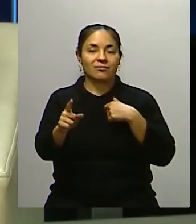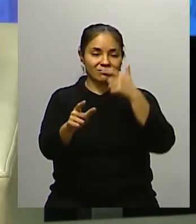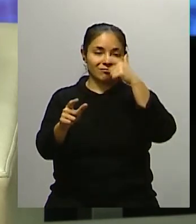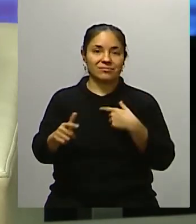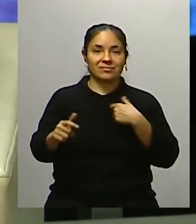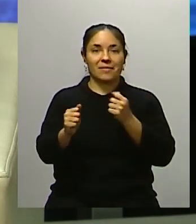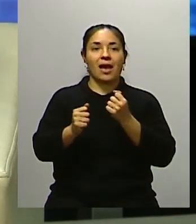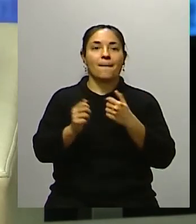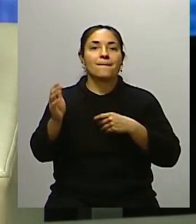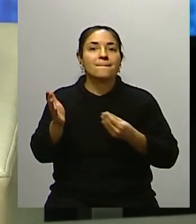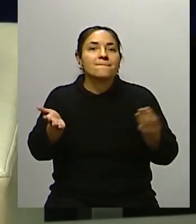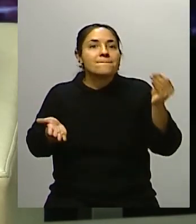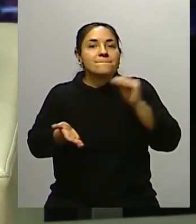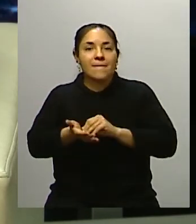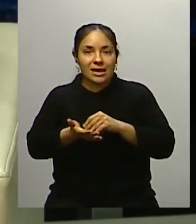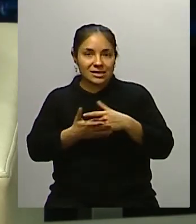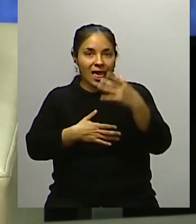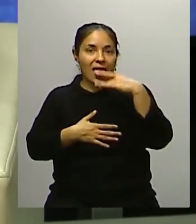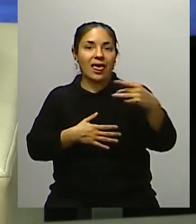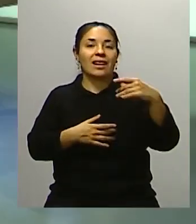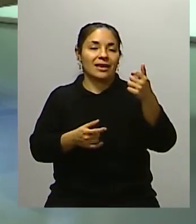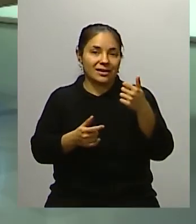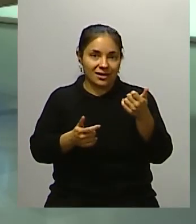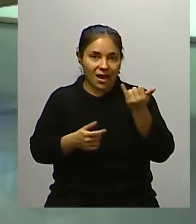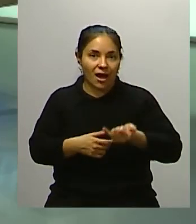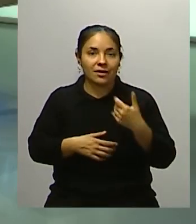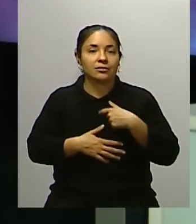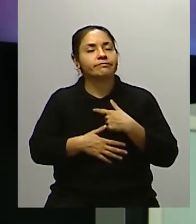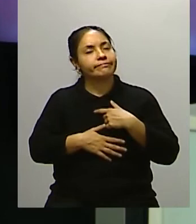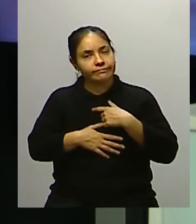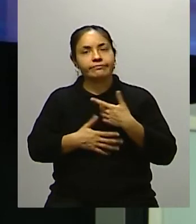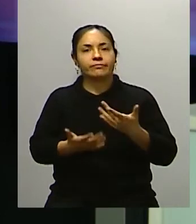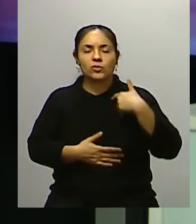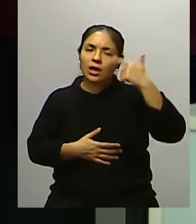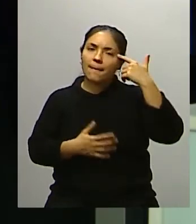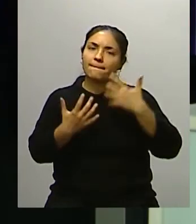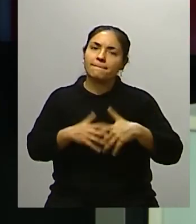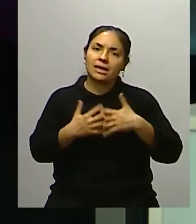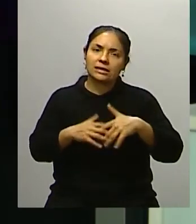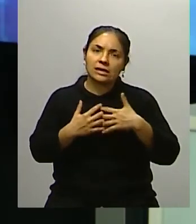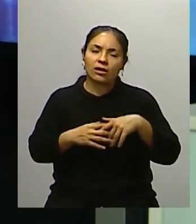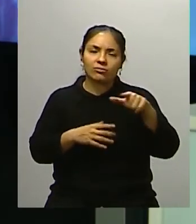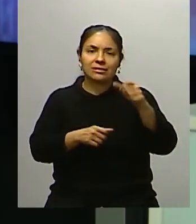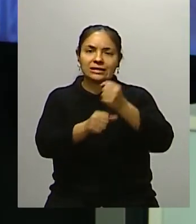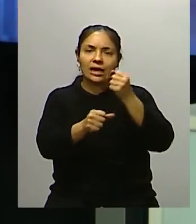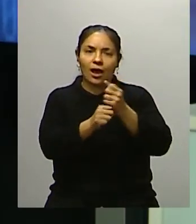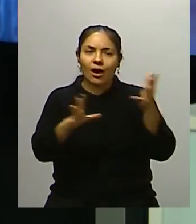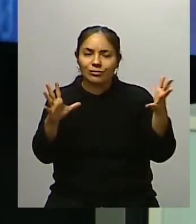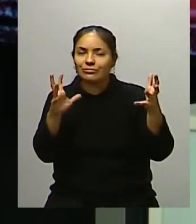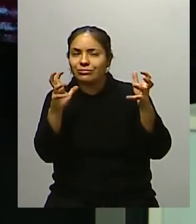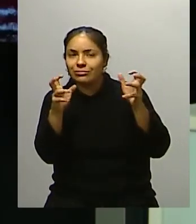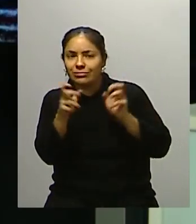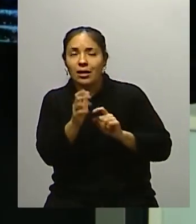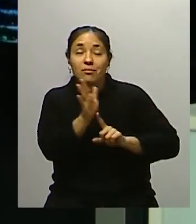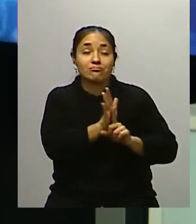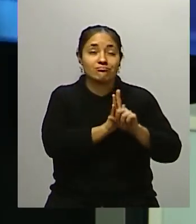pedido o ese viaje, ese servicio. Me quedo pensando un poco en todo lo que significa esa precarización que está en